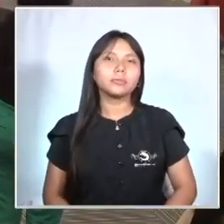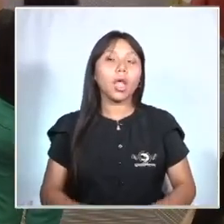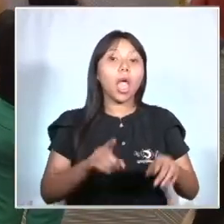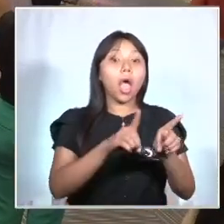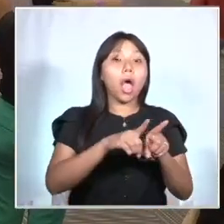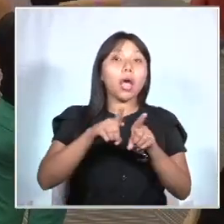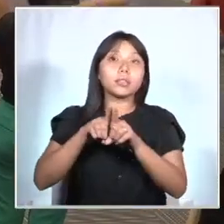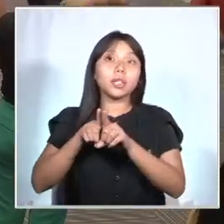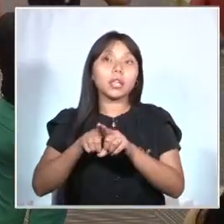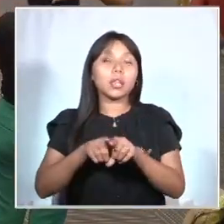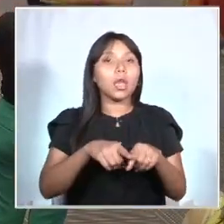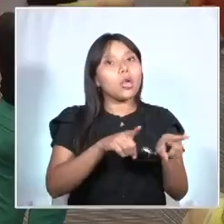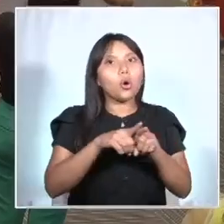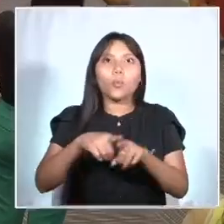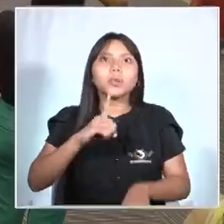¿Cómo estás?